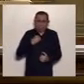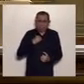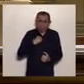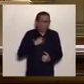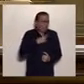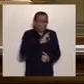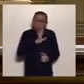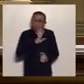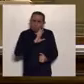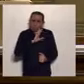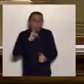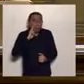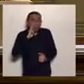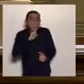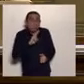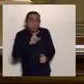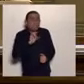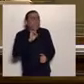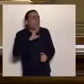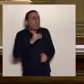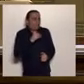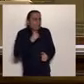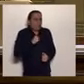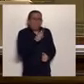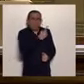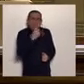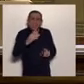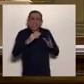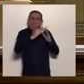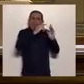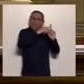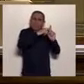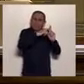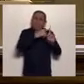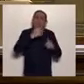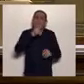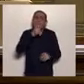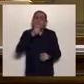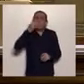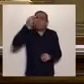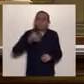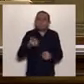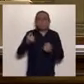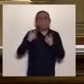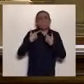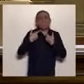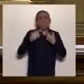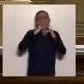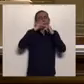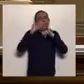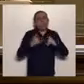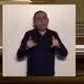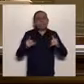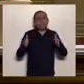cuenta nuestros pecados, sino la fe de tu iglesia. Conforme a tu palabra, concédele